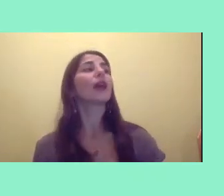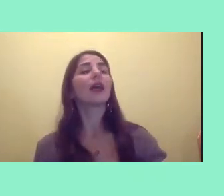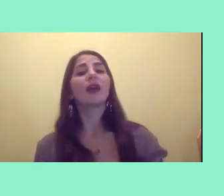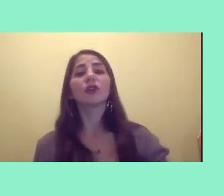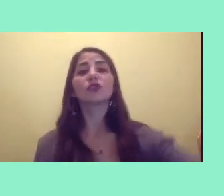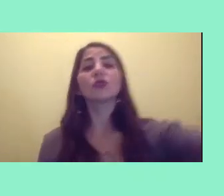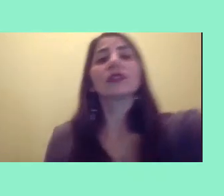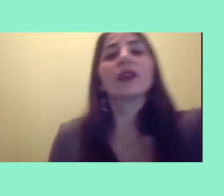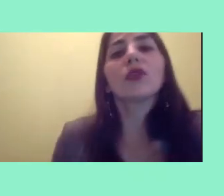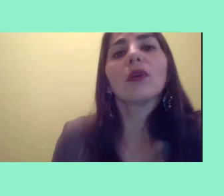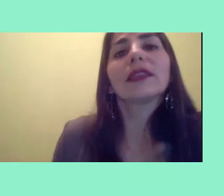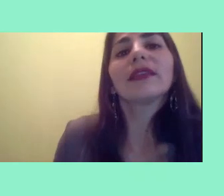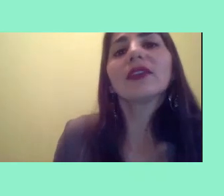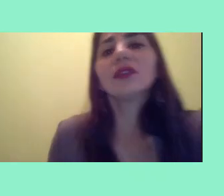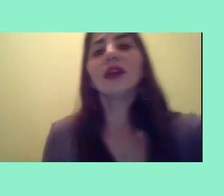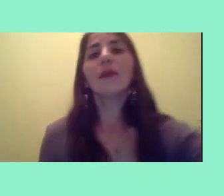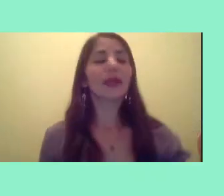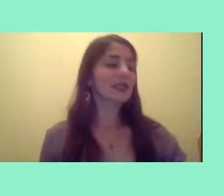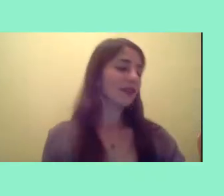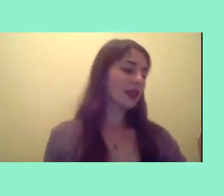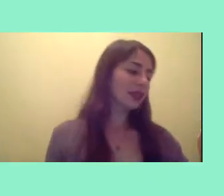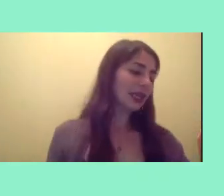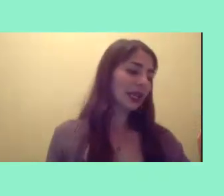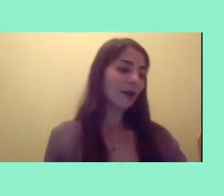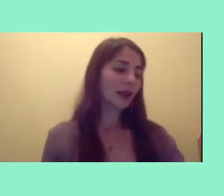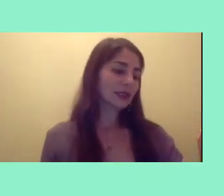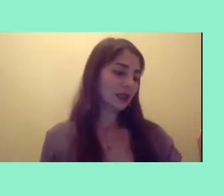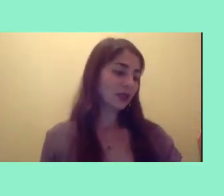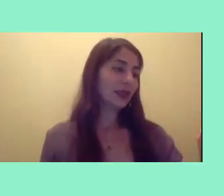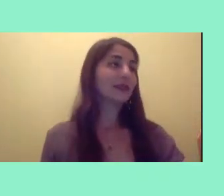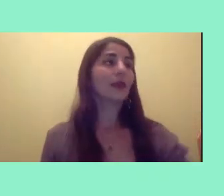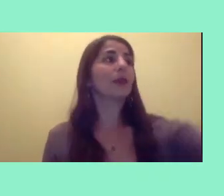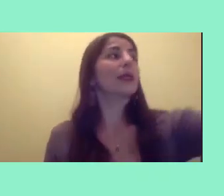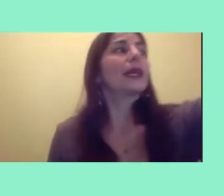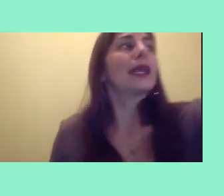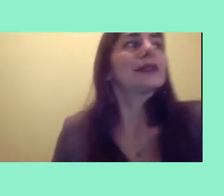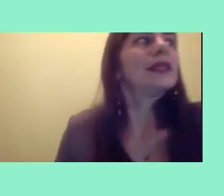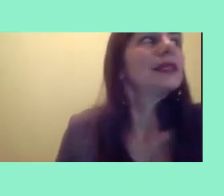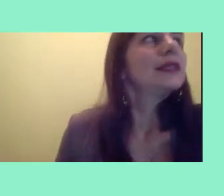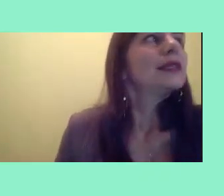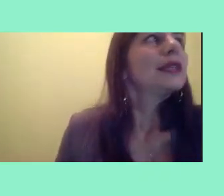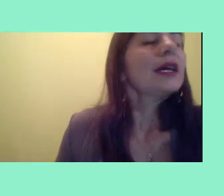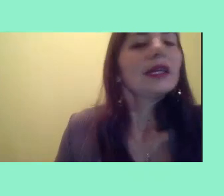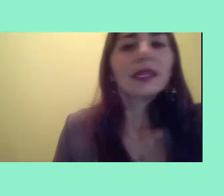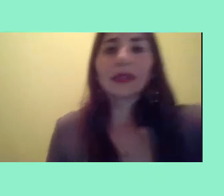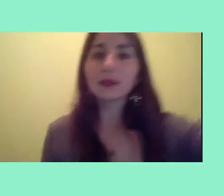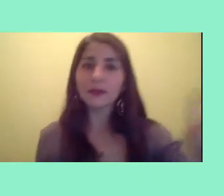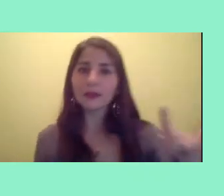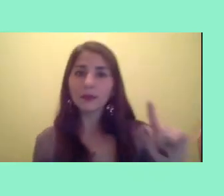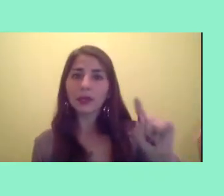correo, alguna consulta, algún comentario para saber qué les ha parecido esta primera clase.